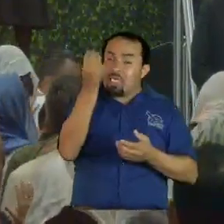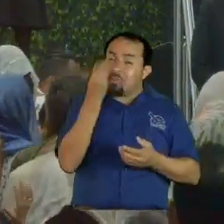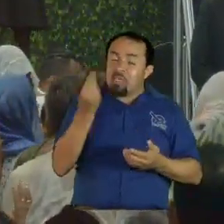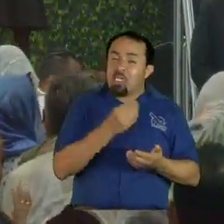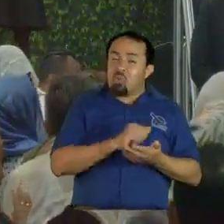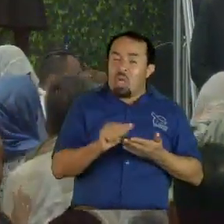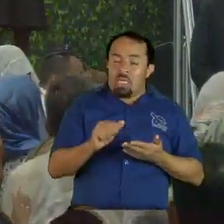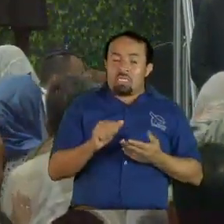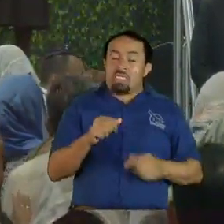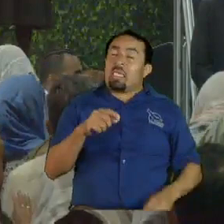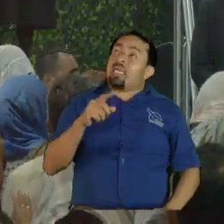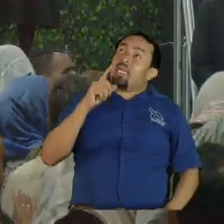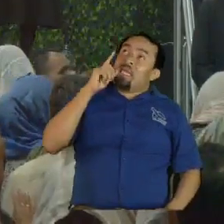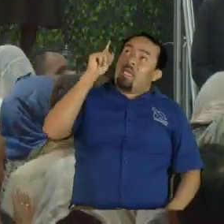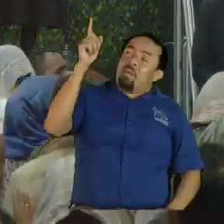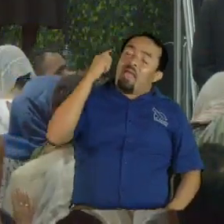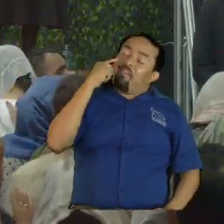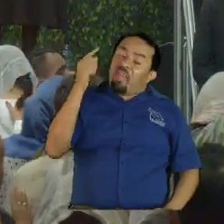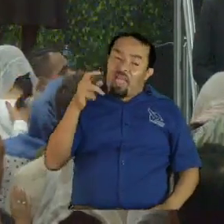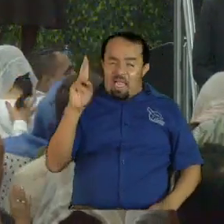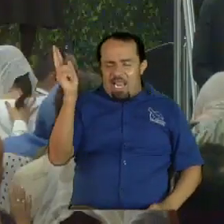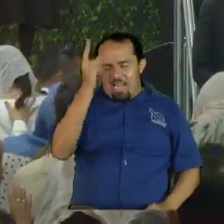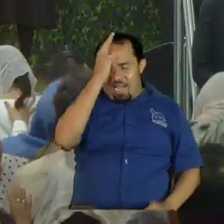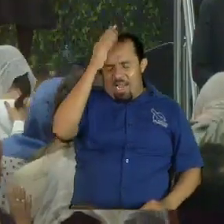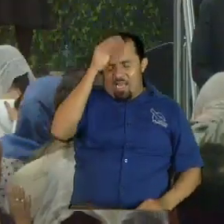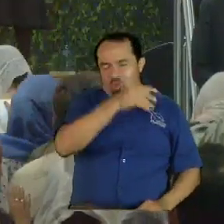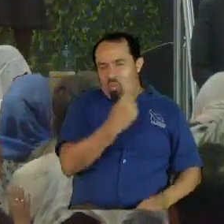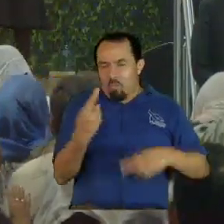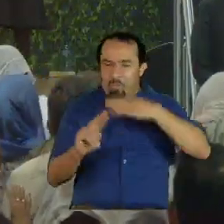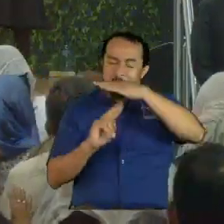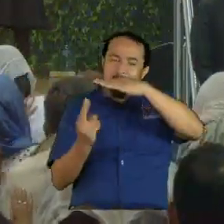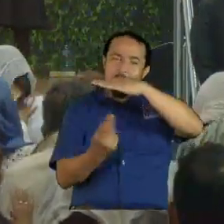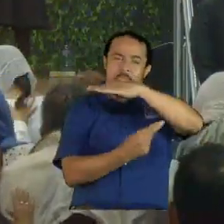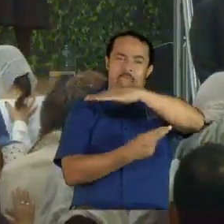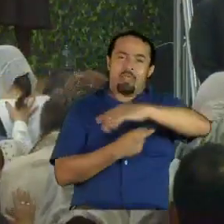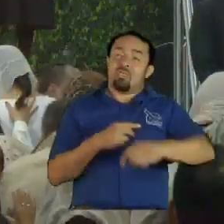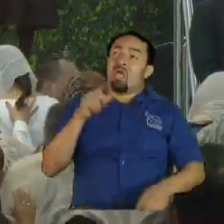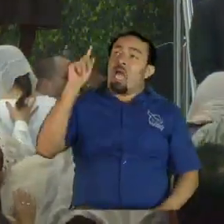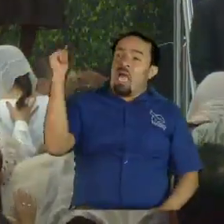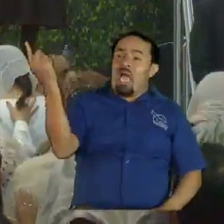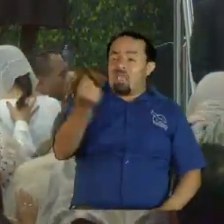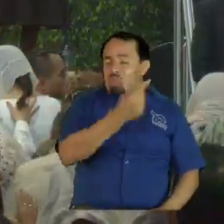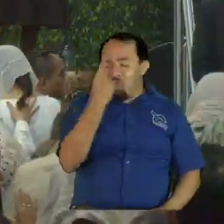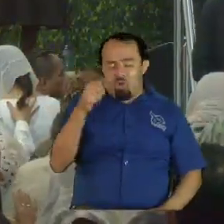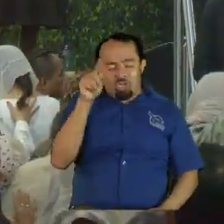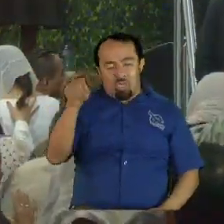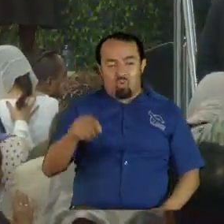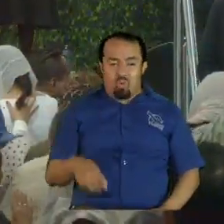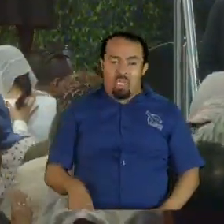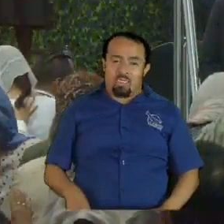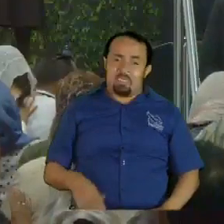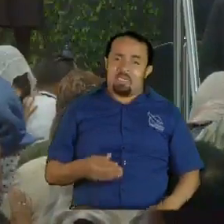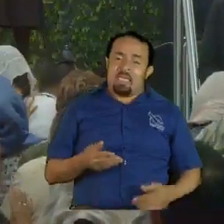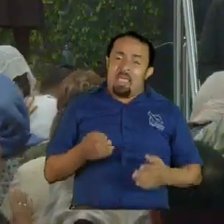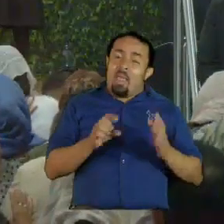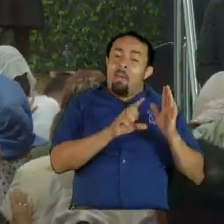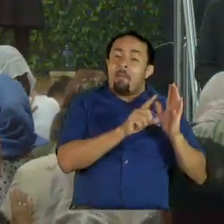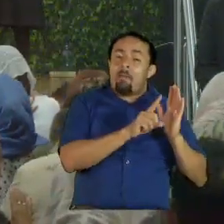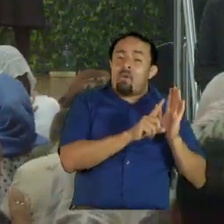invisible. A todos los demás, Señor, que tú has convencido de pecado, de justicia y de